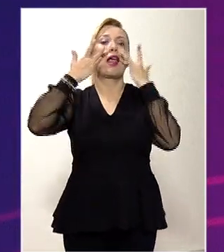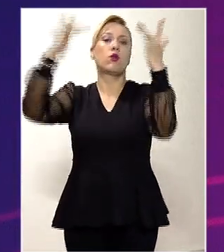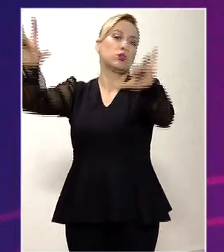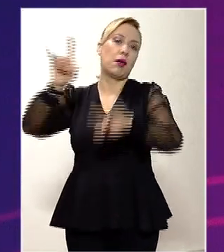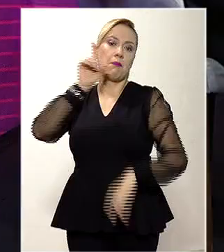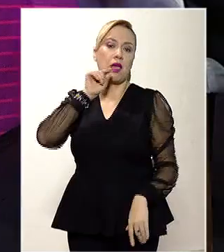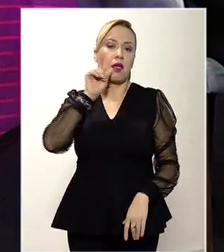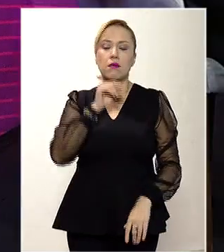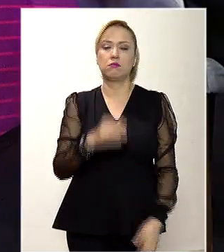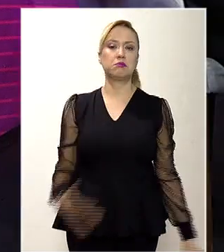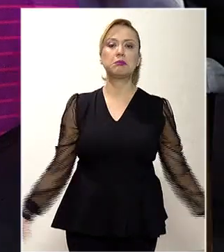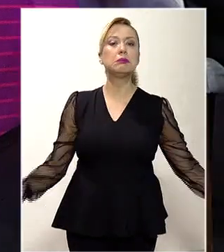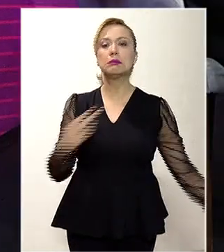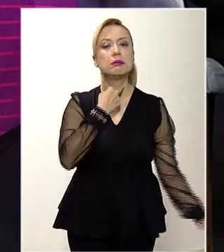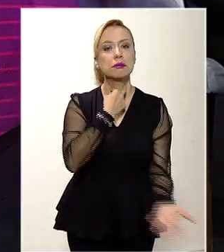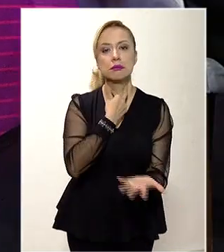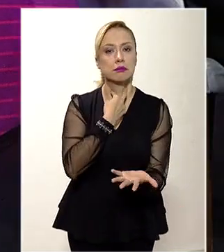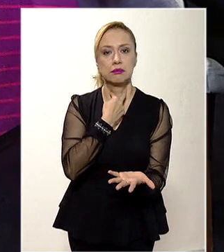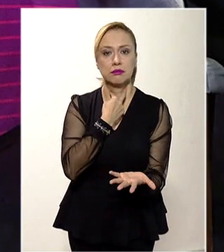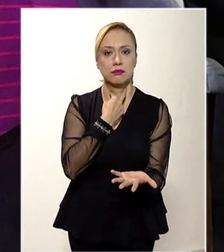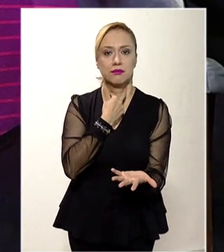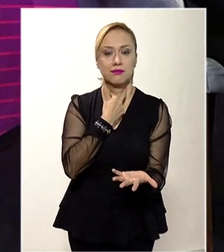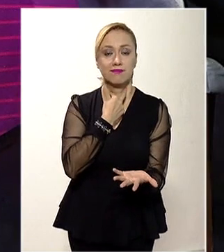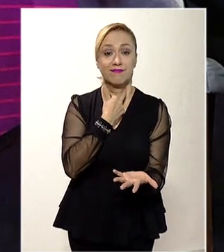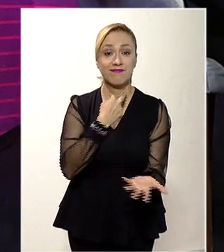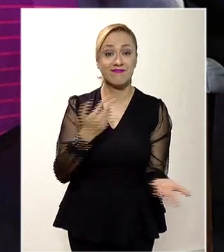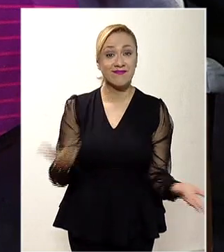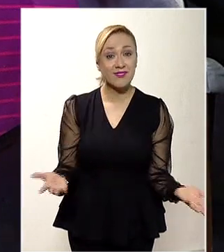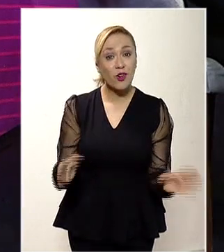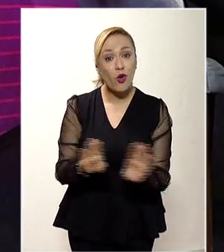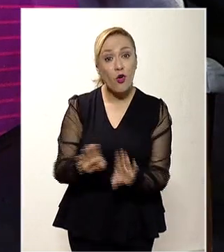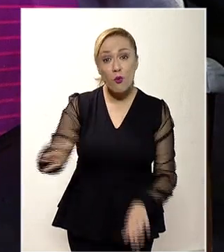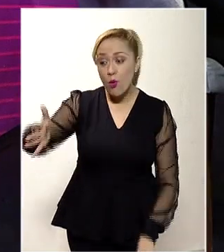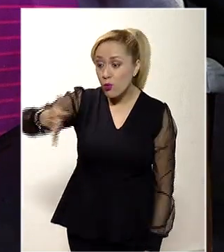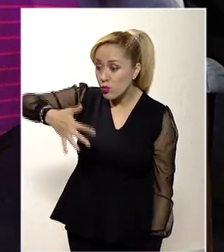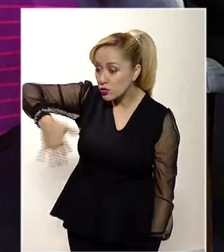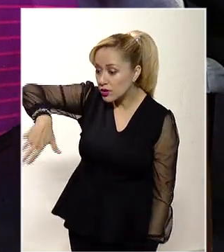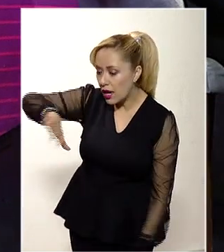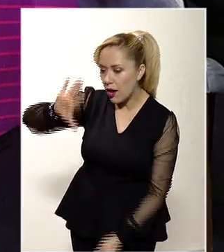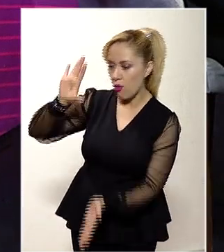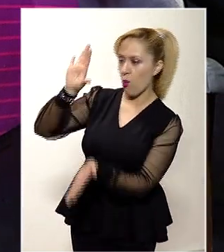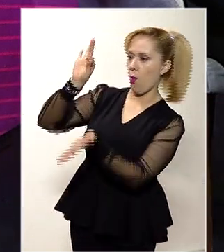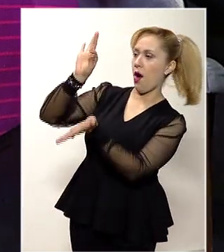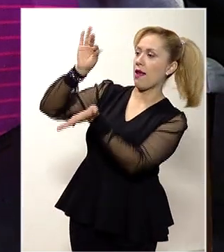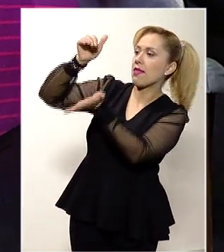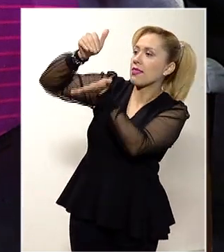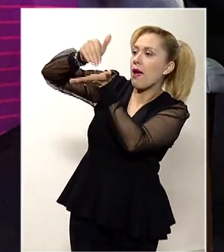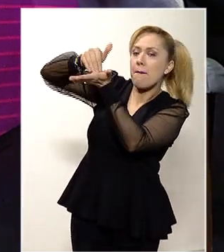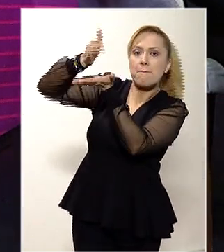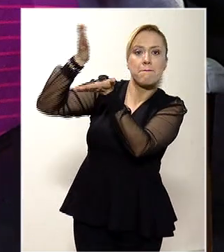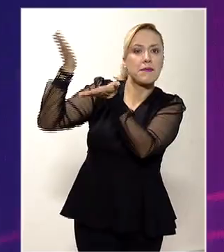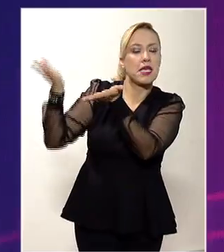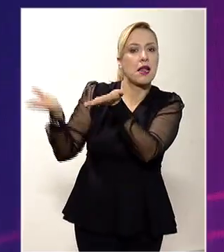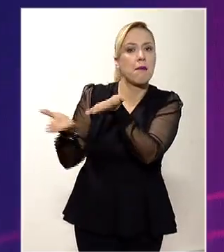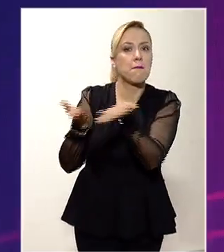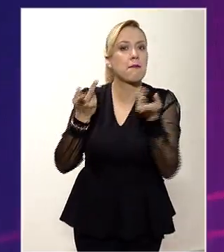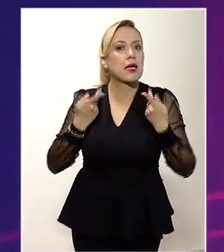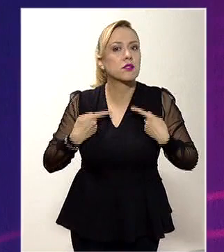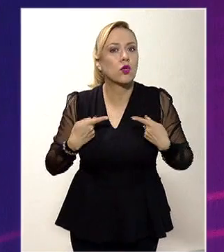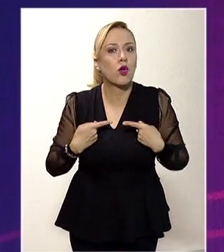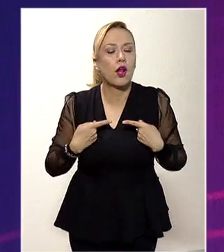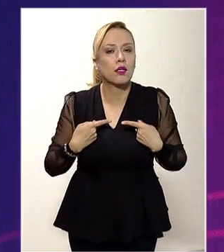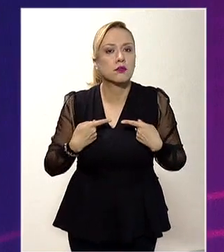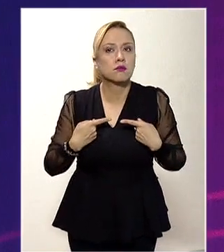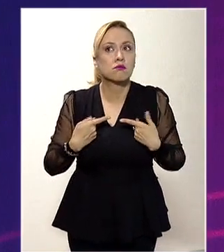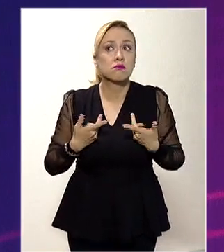va a renunciar mañana porque no se puede. Entonces, ¿cómo buscamos a 40,000 personas con un sistema de búsqueda que está compuesto de, si